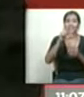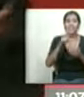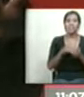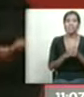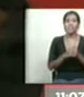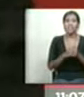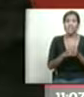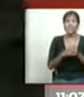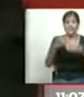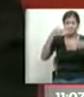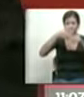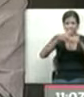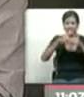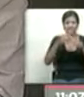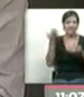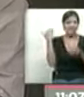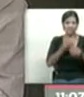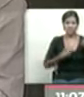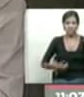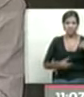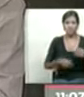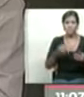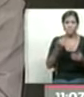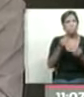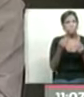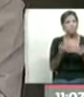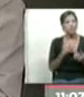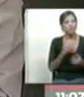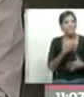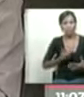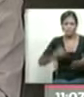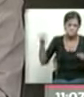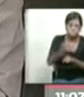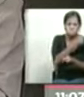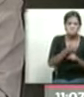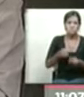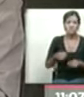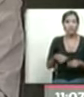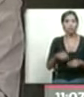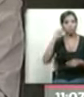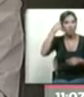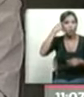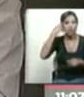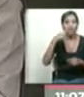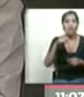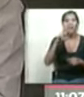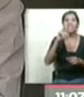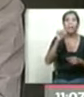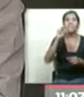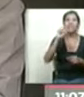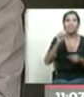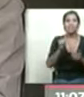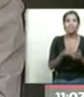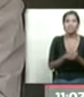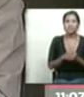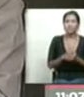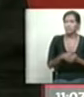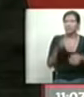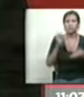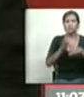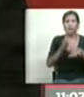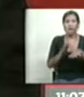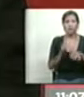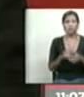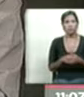¿verdad? Una chola. Ah, porque es un personaje, ustedes se han dado cuenta que a Rafael Ramírez lo han tocado. Pero para